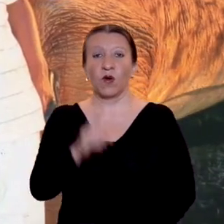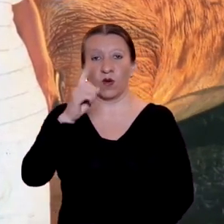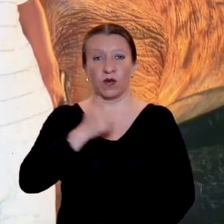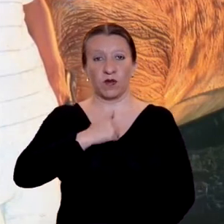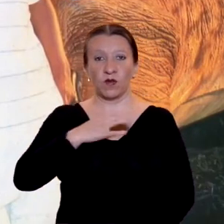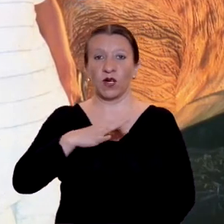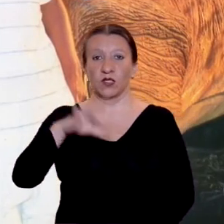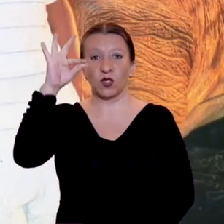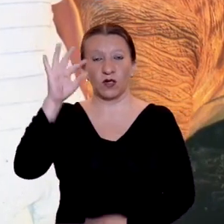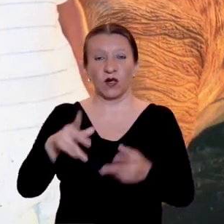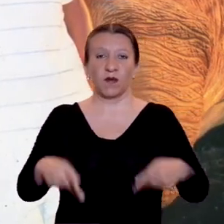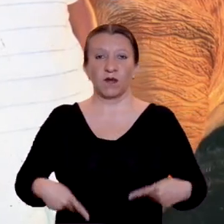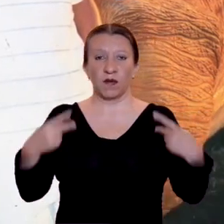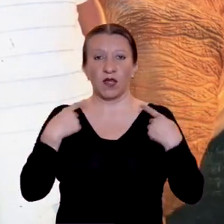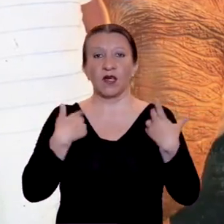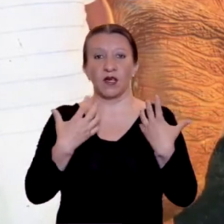no escoge la vida que